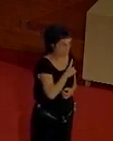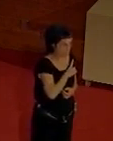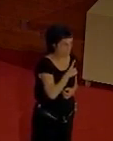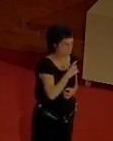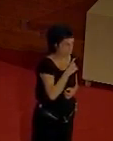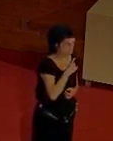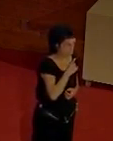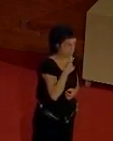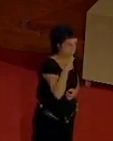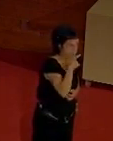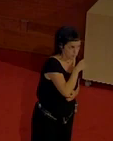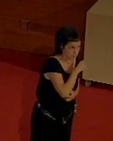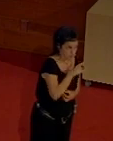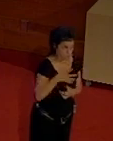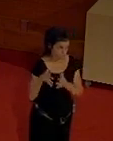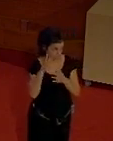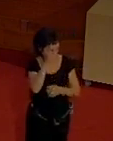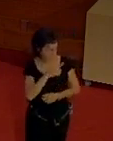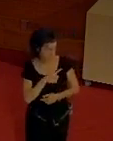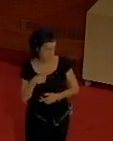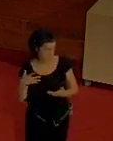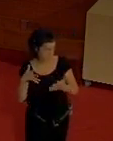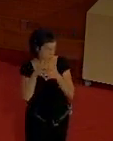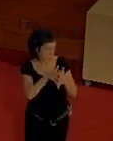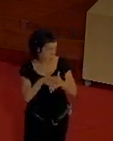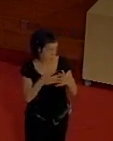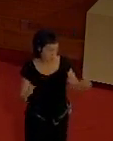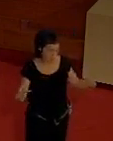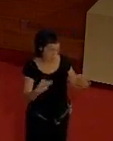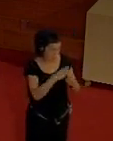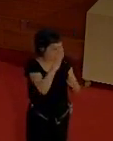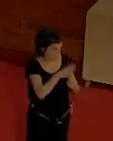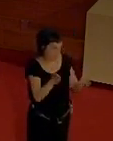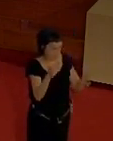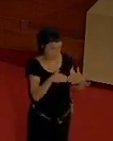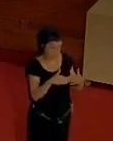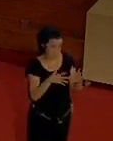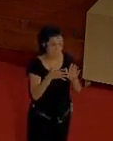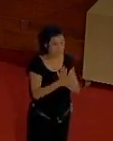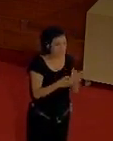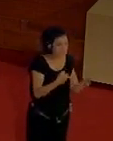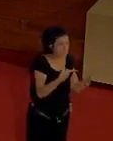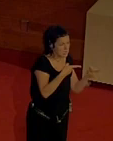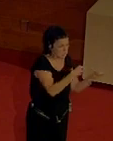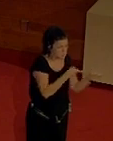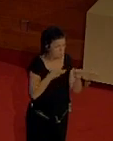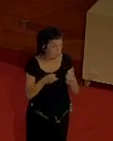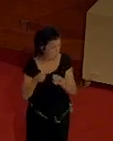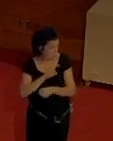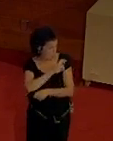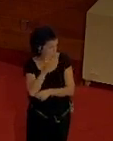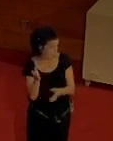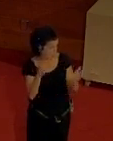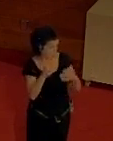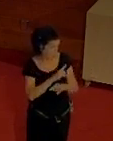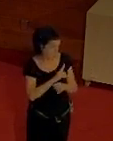estadounidense ni al revés quiere decir que no ha habido guerras centenares pero por interposición luego puede